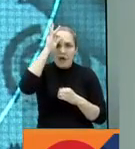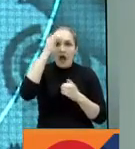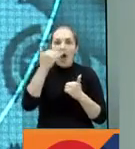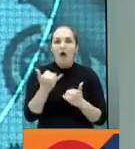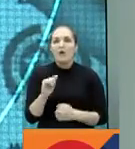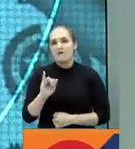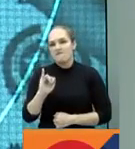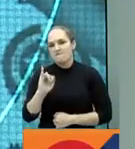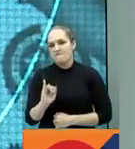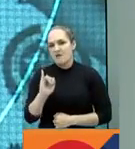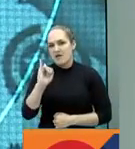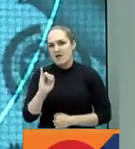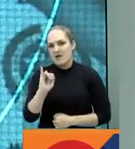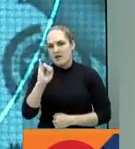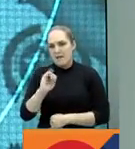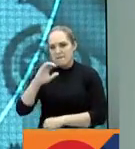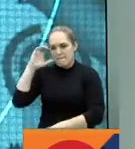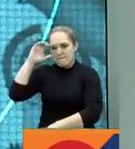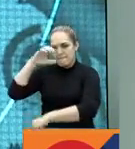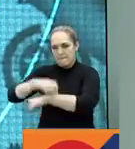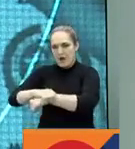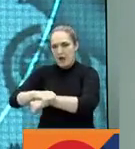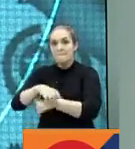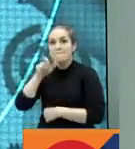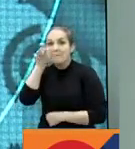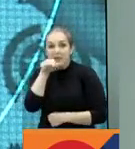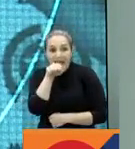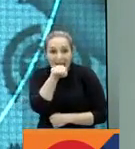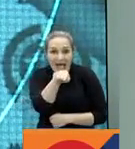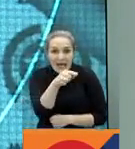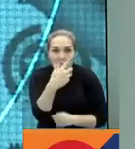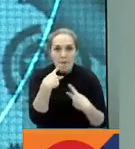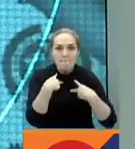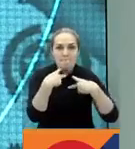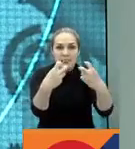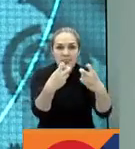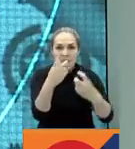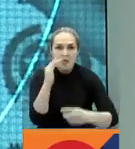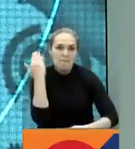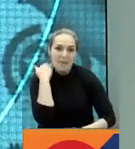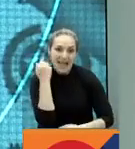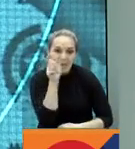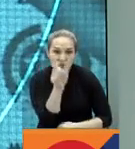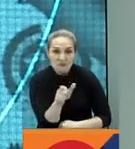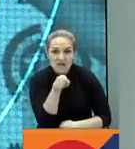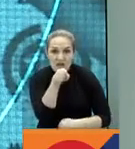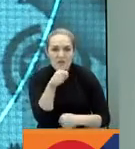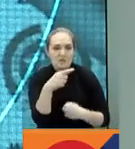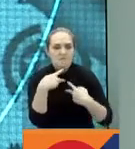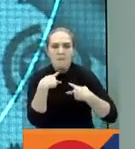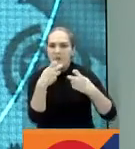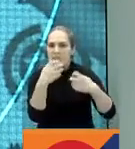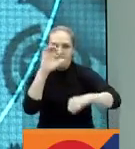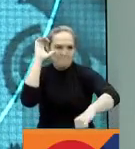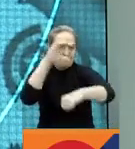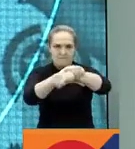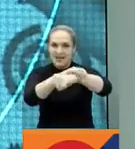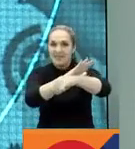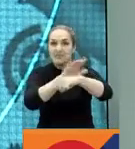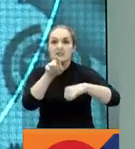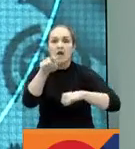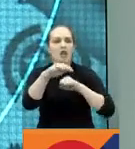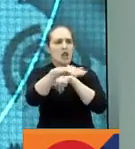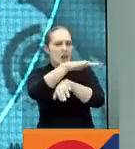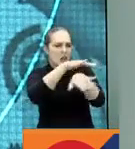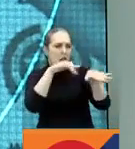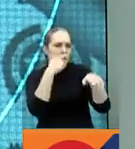Ibagué la policía capturó al presunto estafador. Según las autoridades, Darío Arias habría convencido a Ingrid para comprar la vivienda en